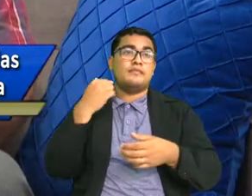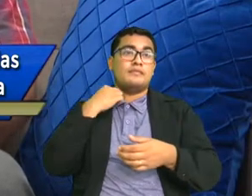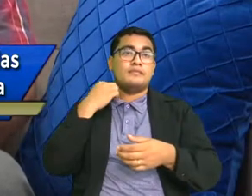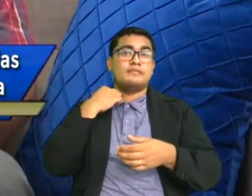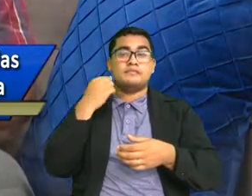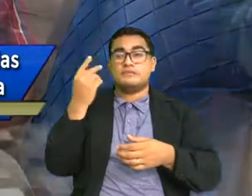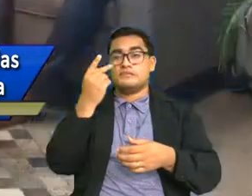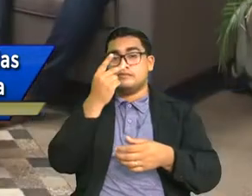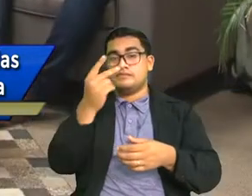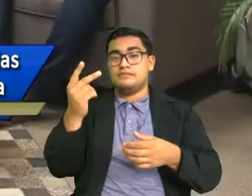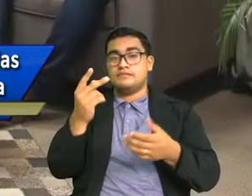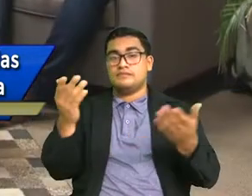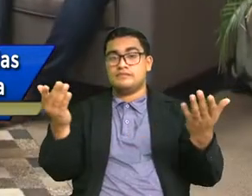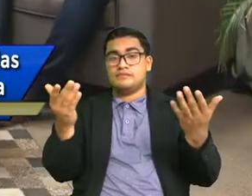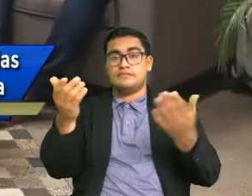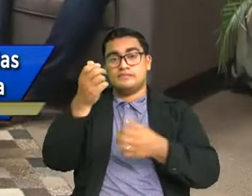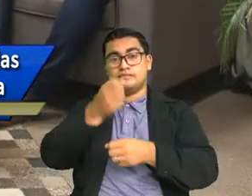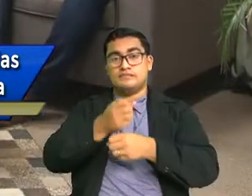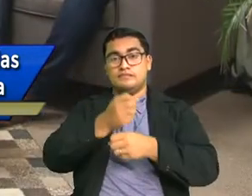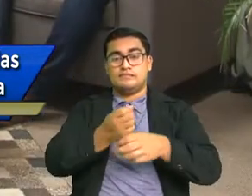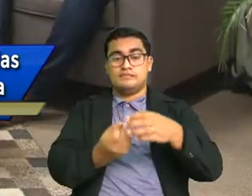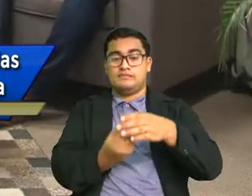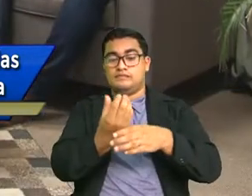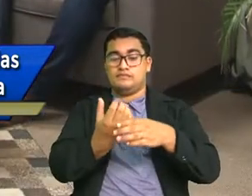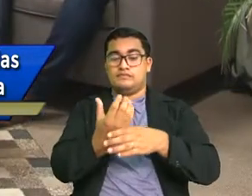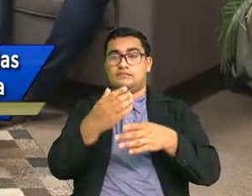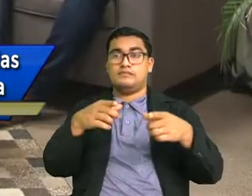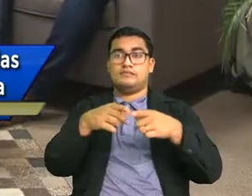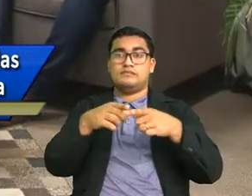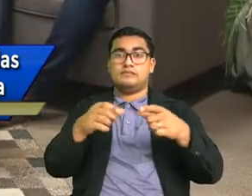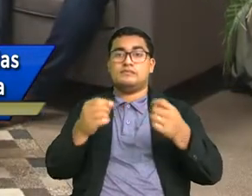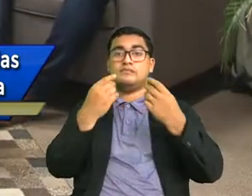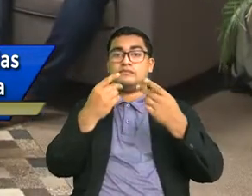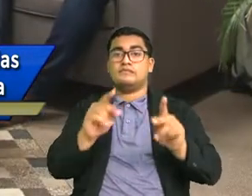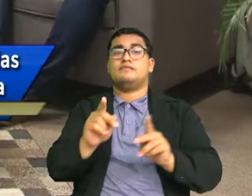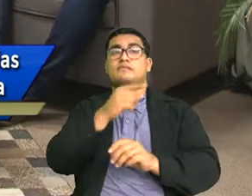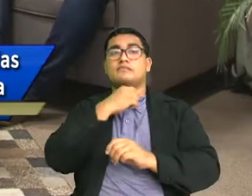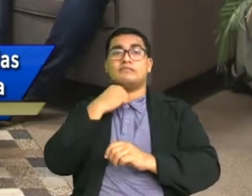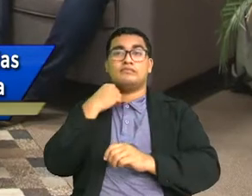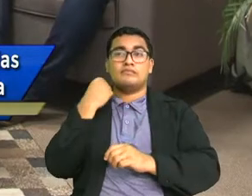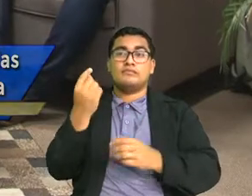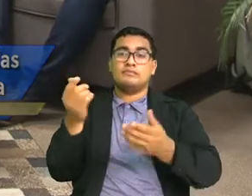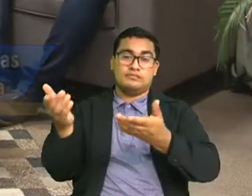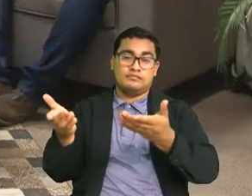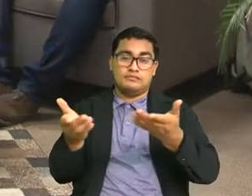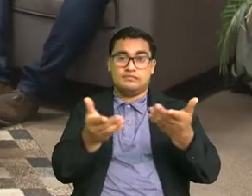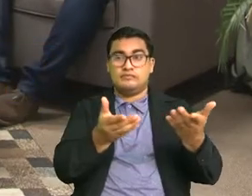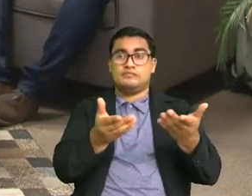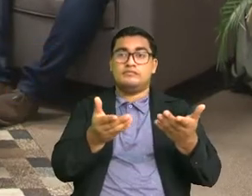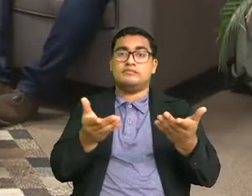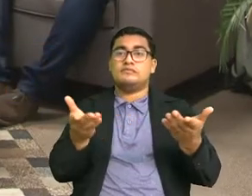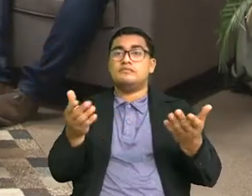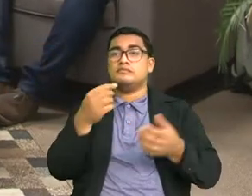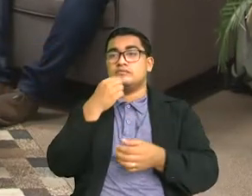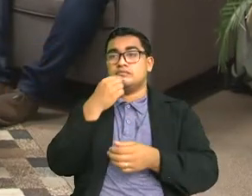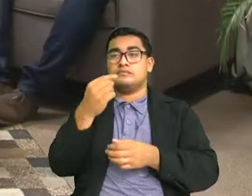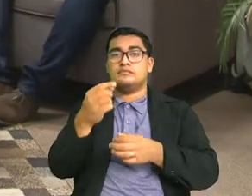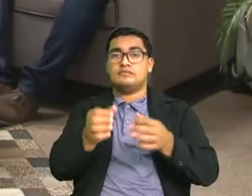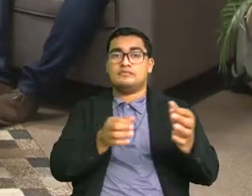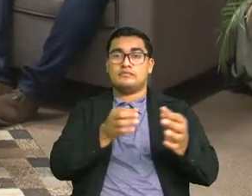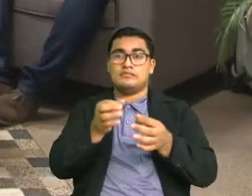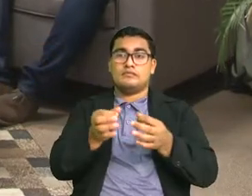característica agro productiva de la capital es una realidad y está bienvenido una vez más que nos puede decir al respecto de esta